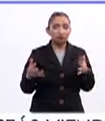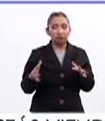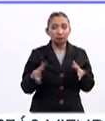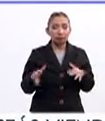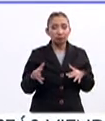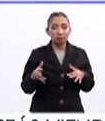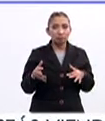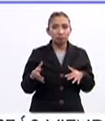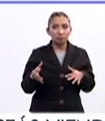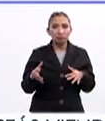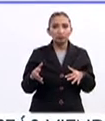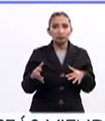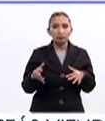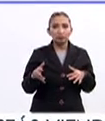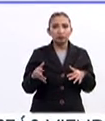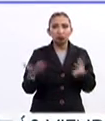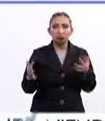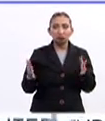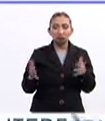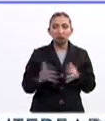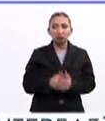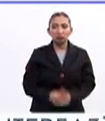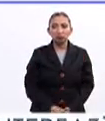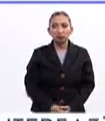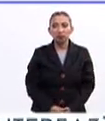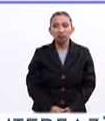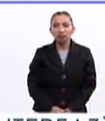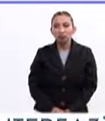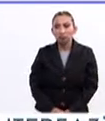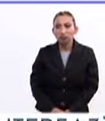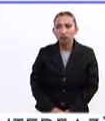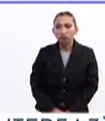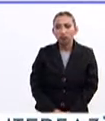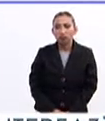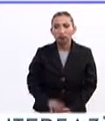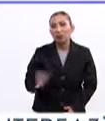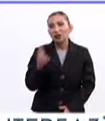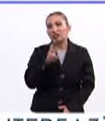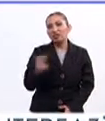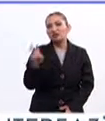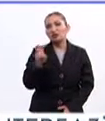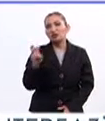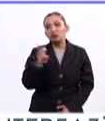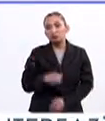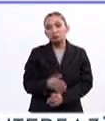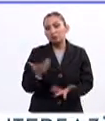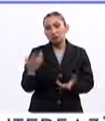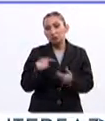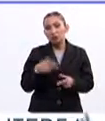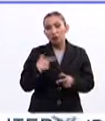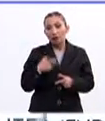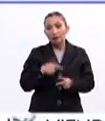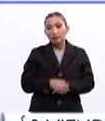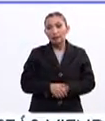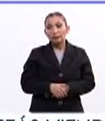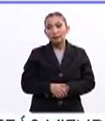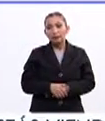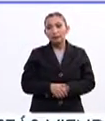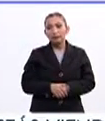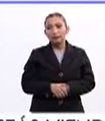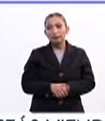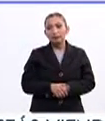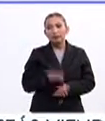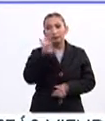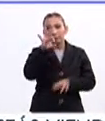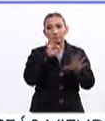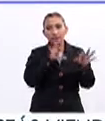de... Sí, hubo un aproximado. Tal vez de 300 personas, okay. Y los